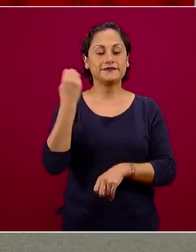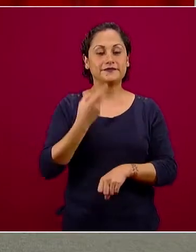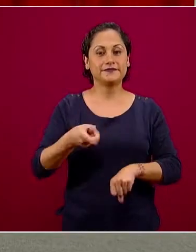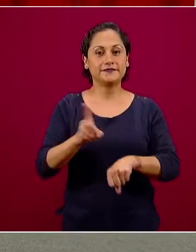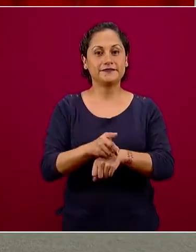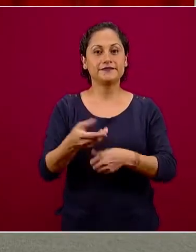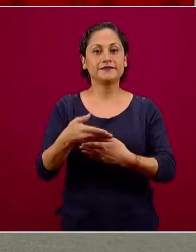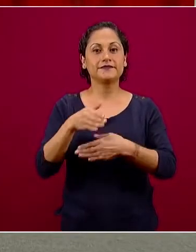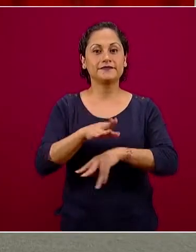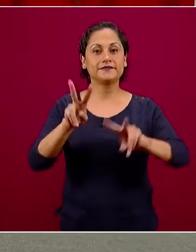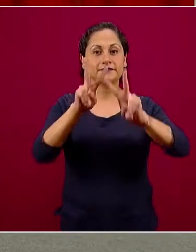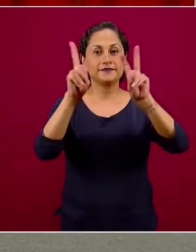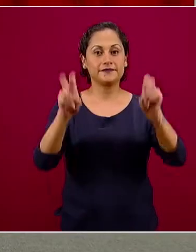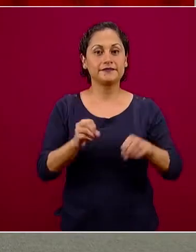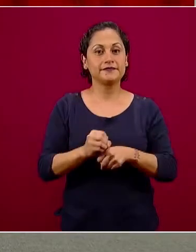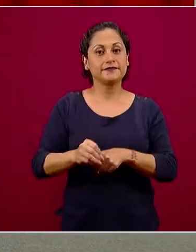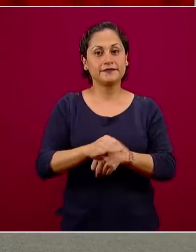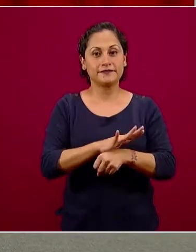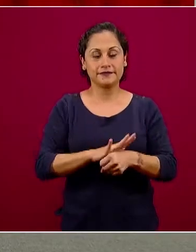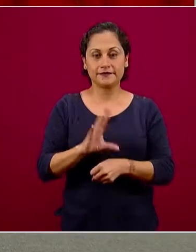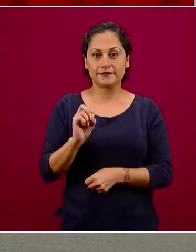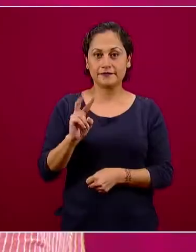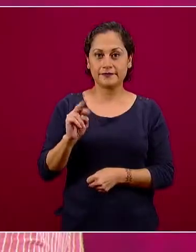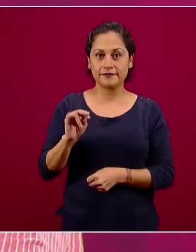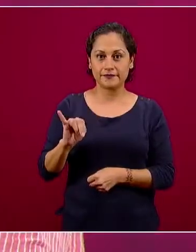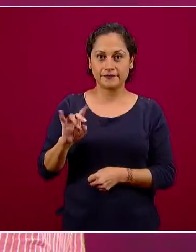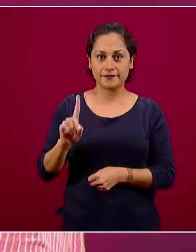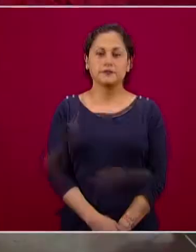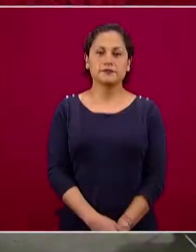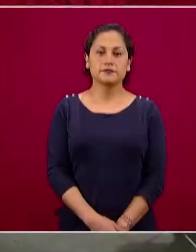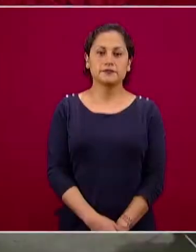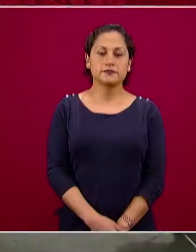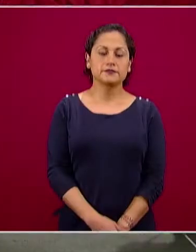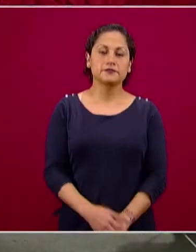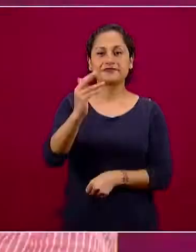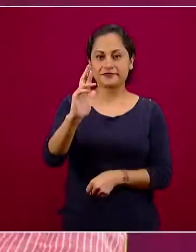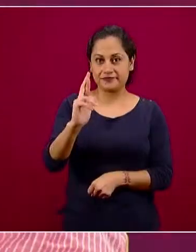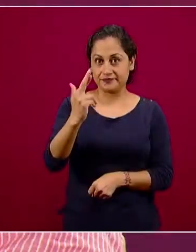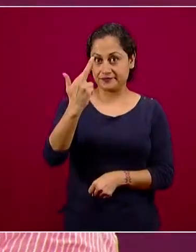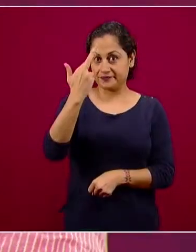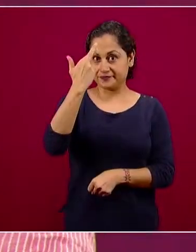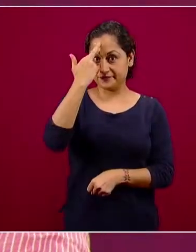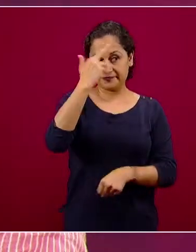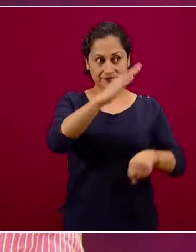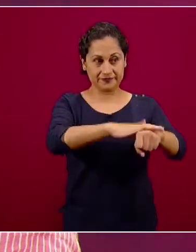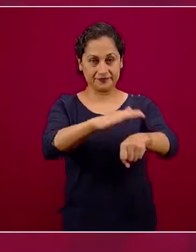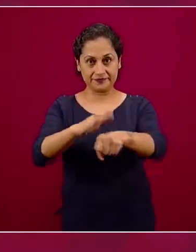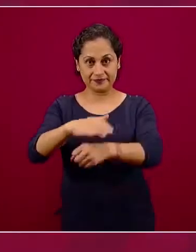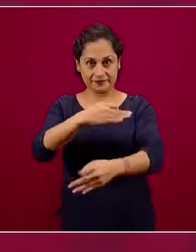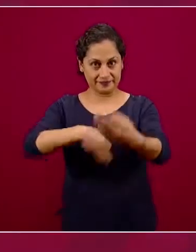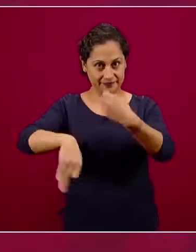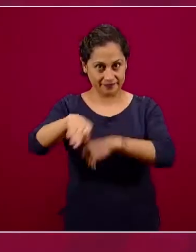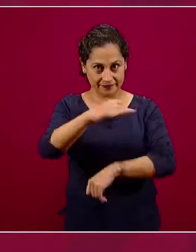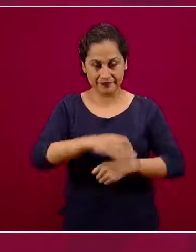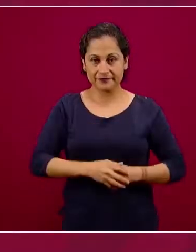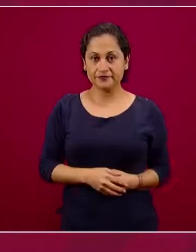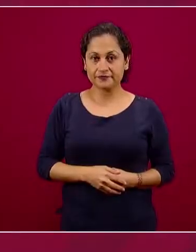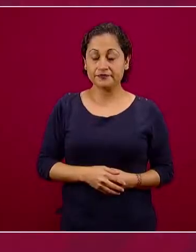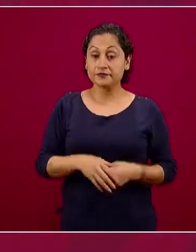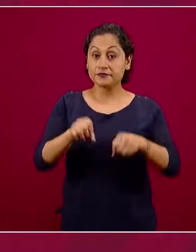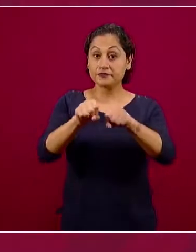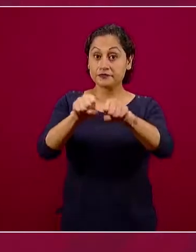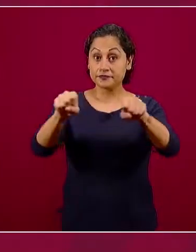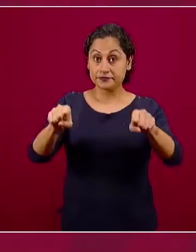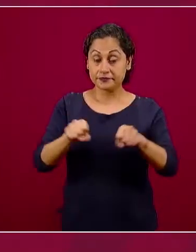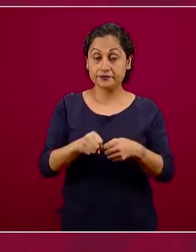COVID-19, la pandemia causada por el nuevo coronavirus, SARS-CoV-2. La transformación del Sistema Nacional de Salud lo